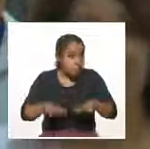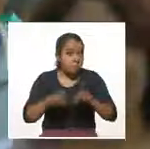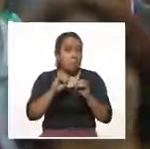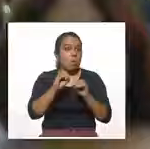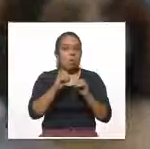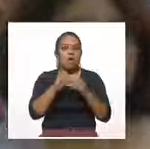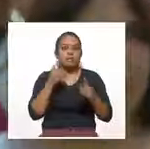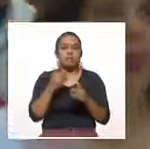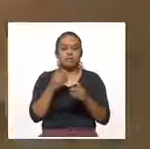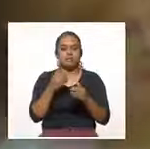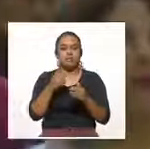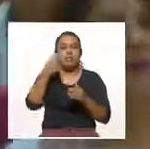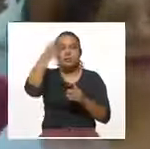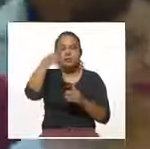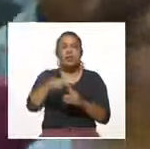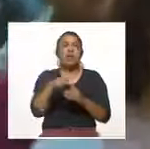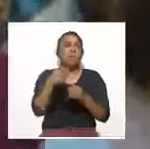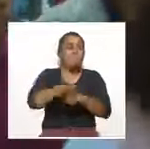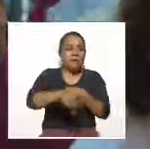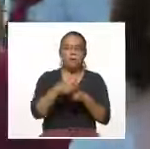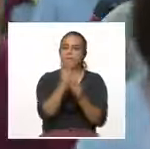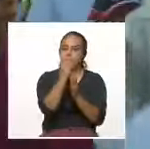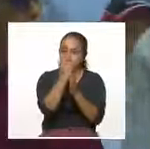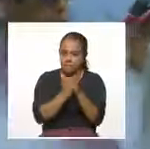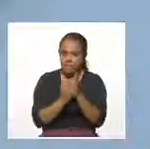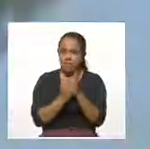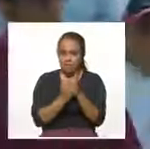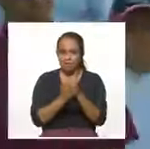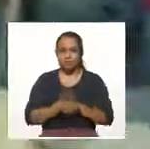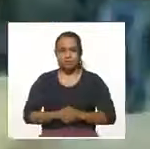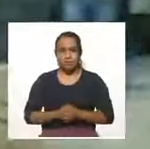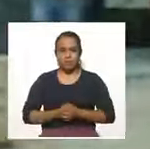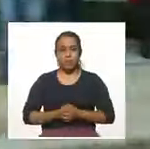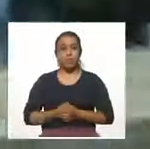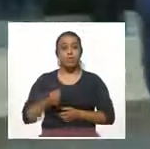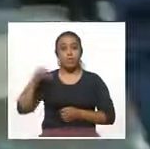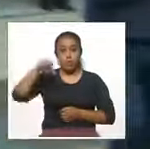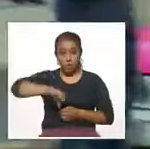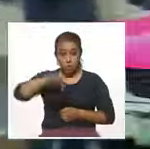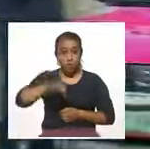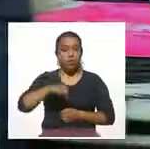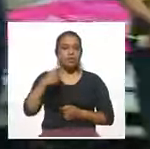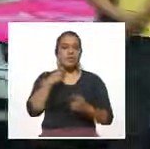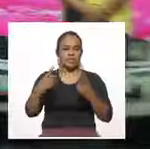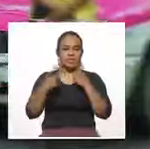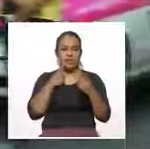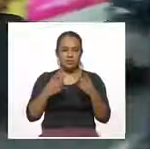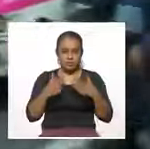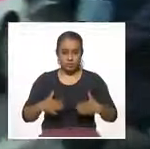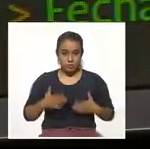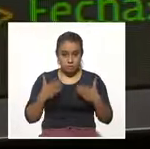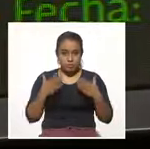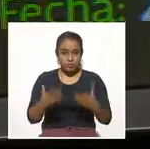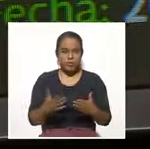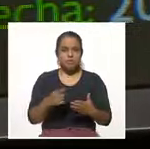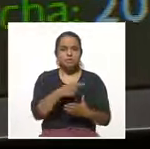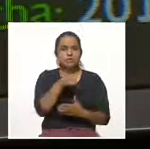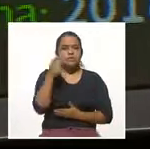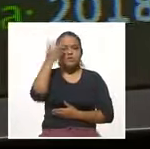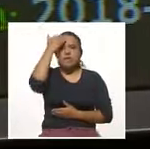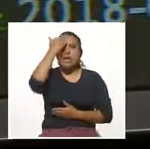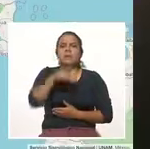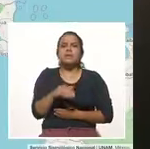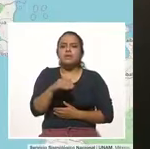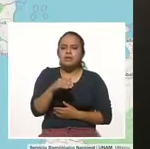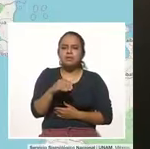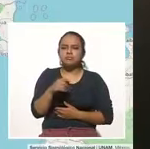así minimizar los riesgos y daños causados por estos. Hoy, en Diálogos en Confianza, conozcamos lo